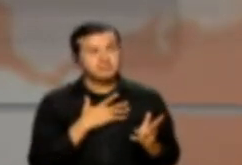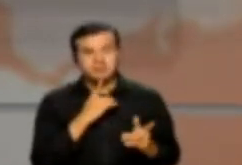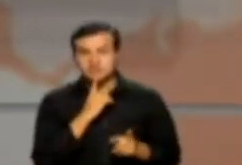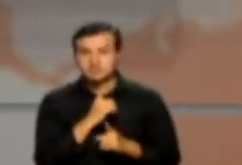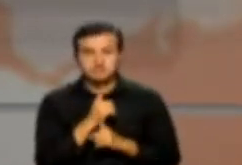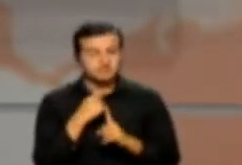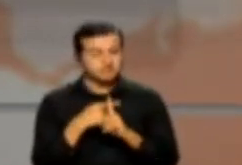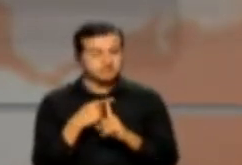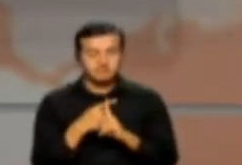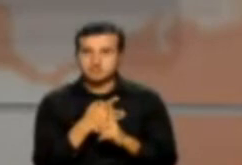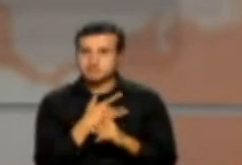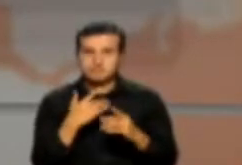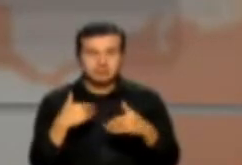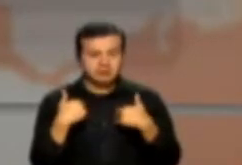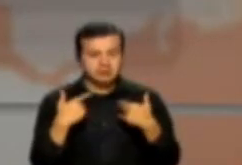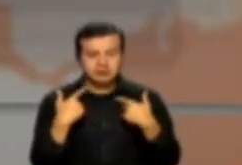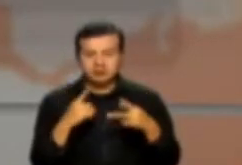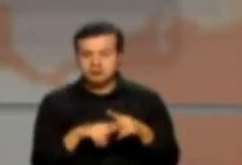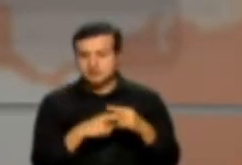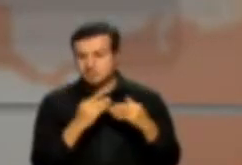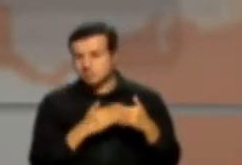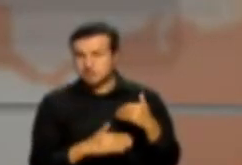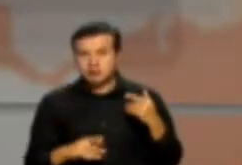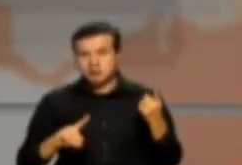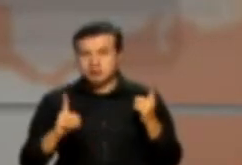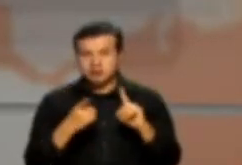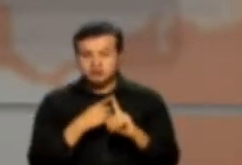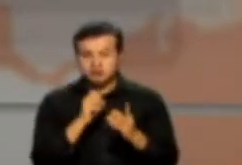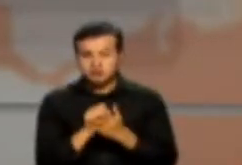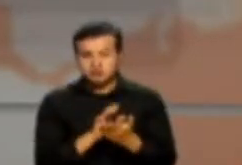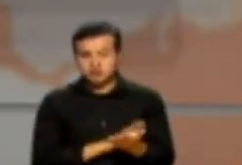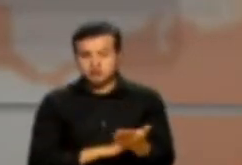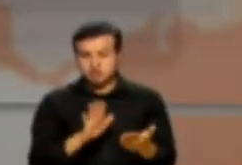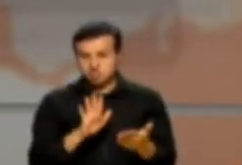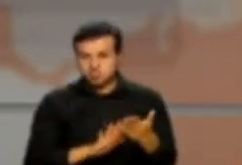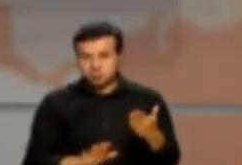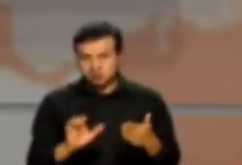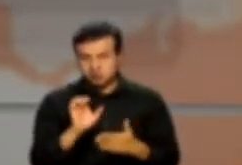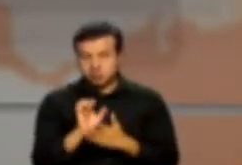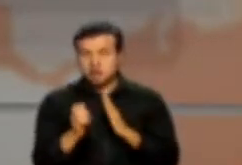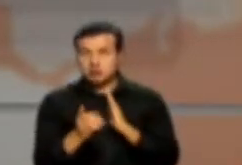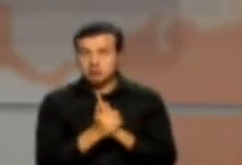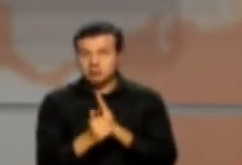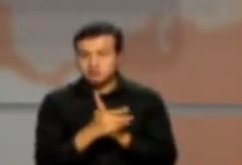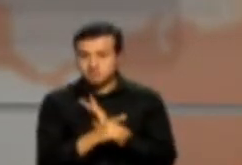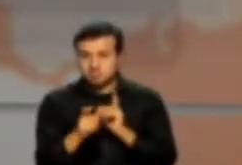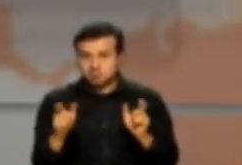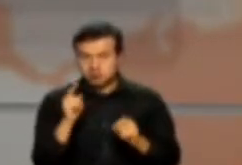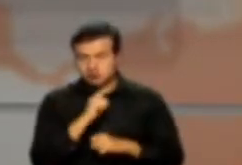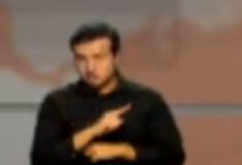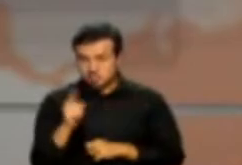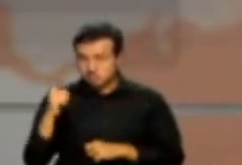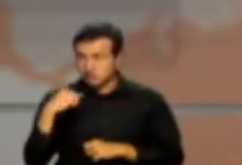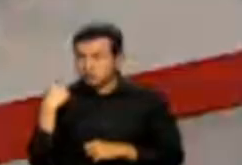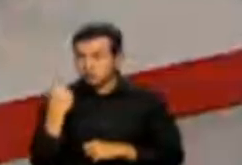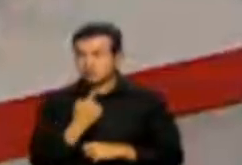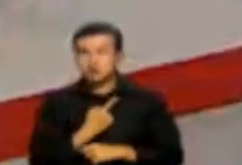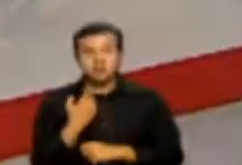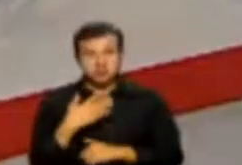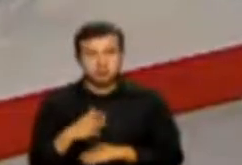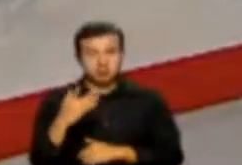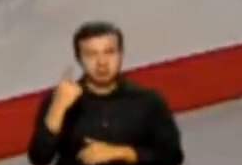motivo de satisfacción empezaron el primer programa en el ecuador primero capacitando al personal nosotros teníamos